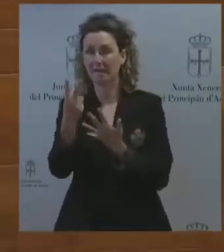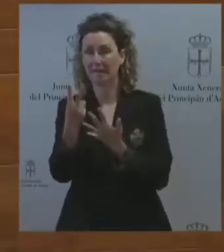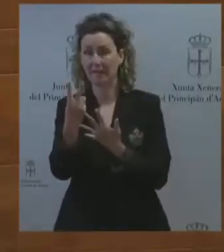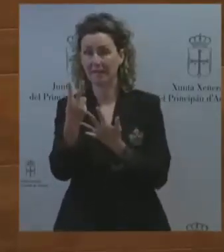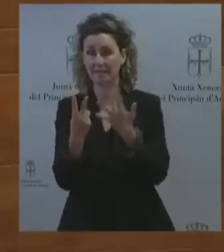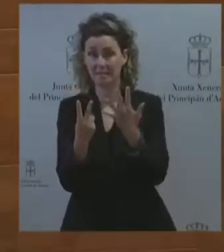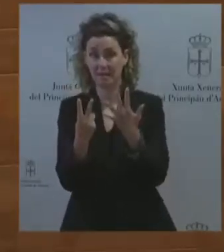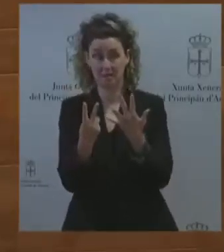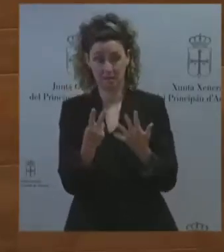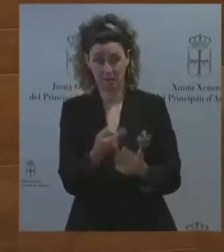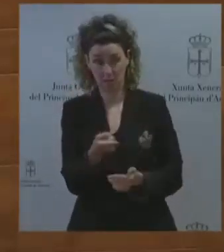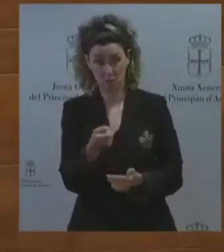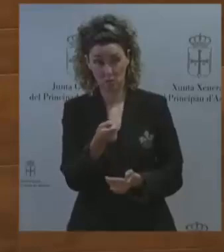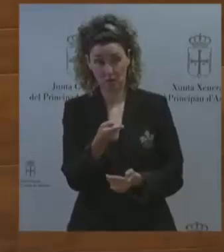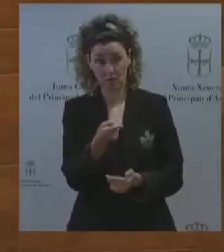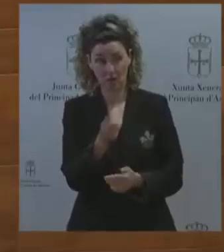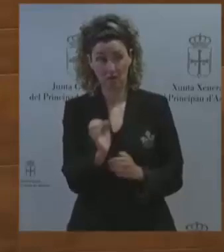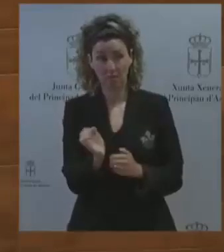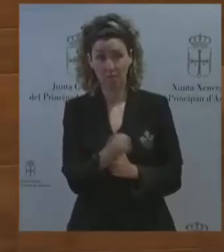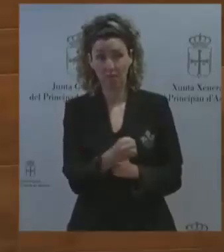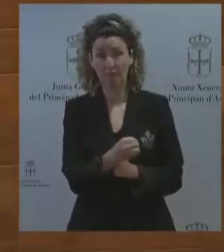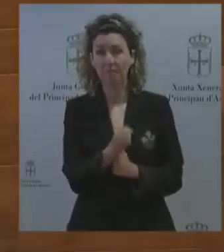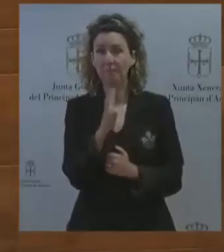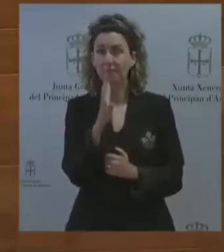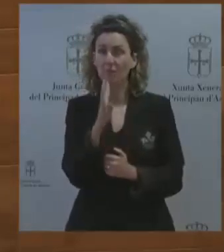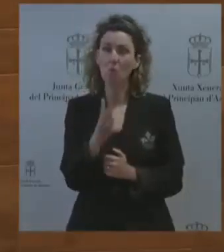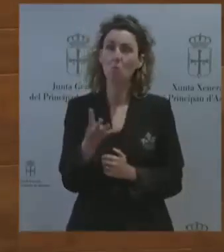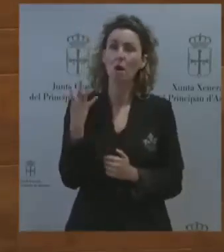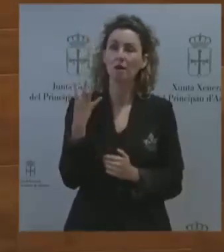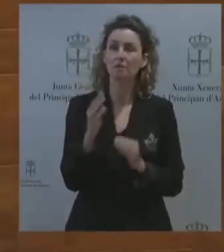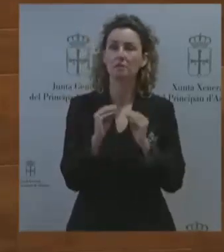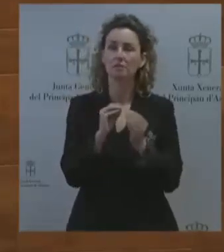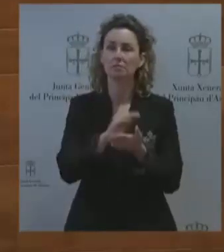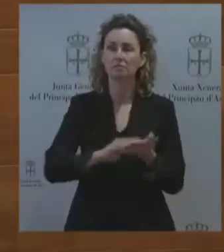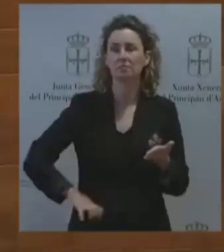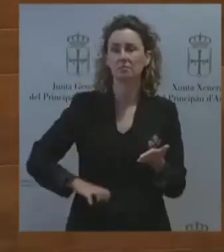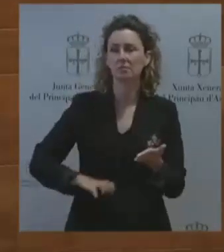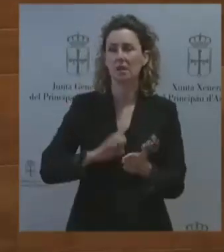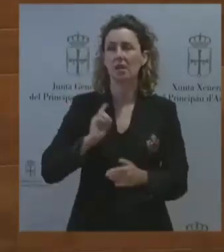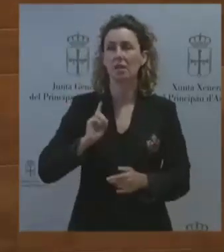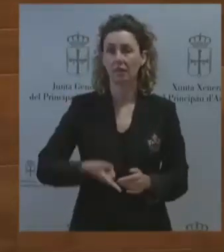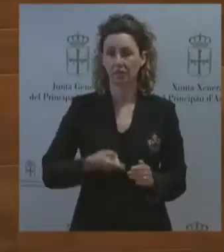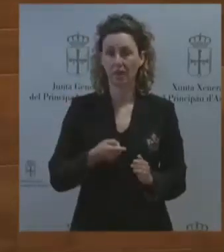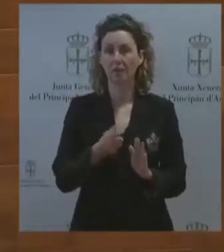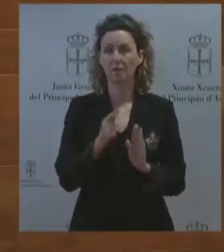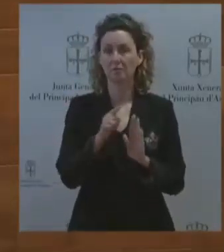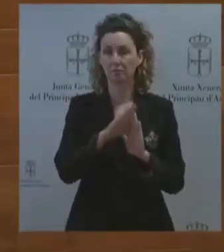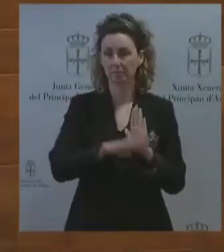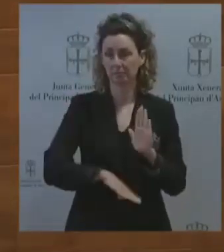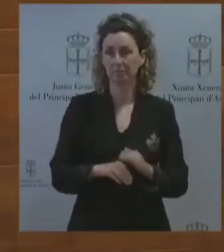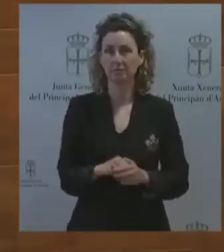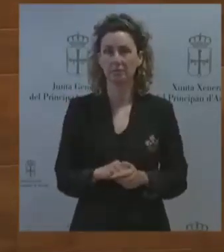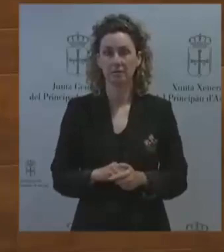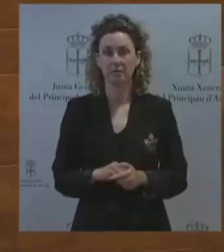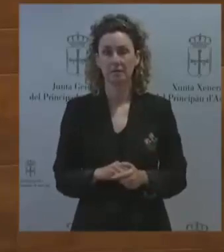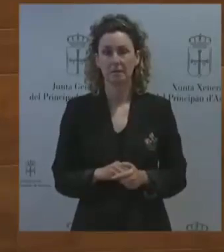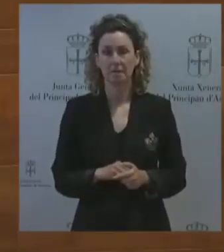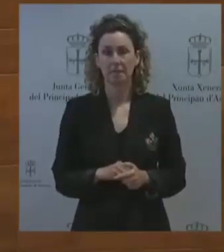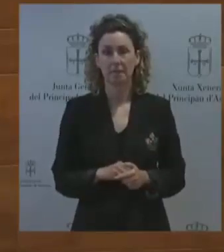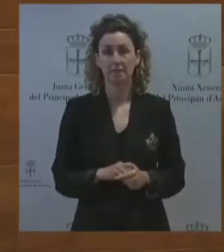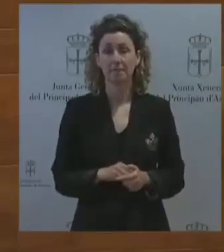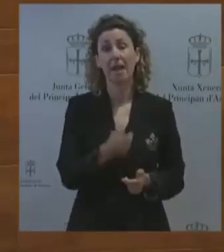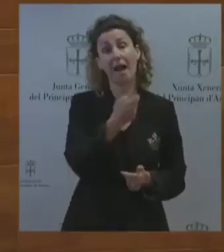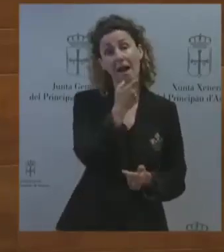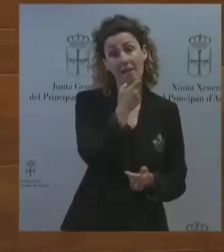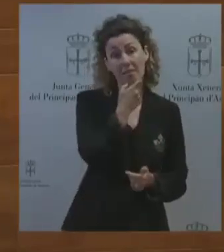entretuvo 4 años para elaborar el dictamen Llamedo. En el intervalo, desde el señor Areces a su gran dictamen Llamedo,